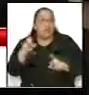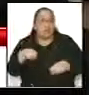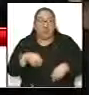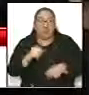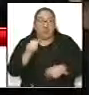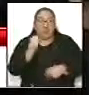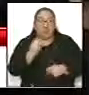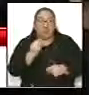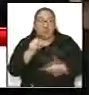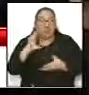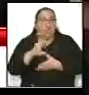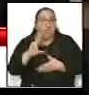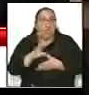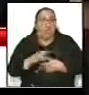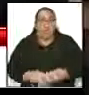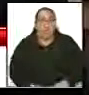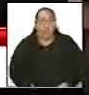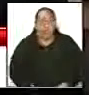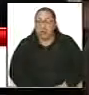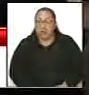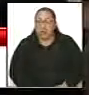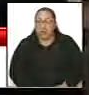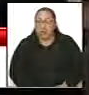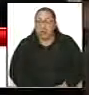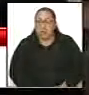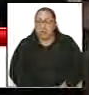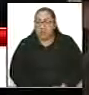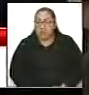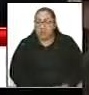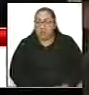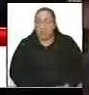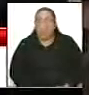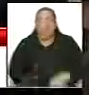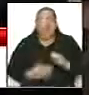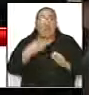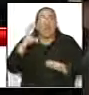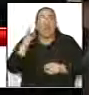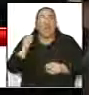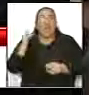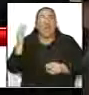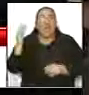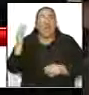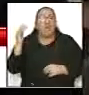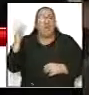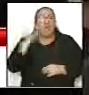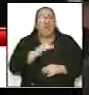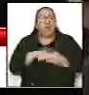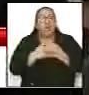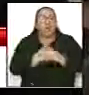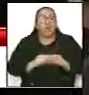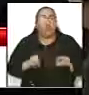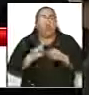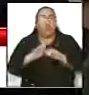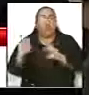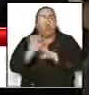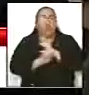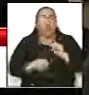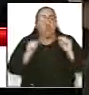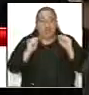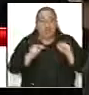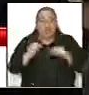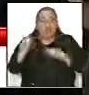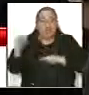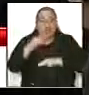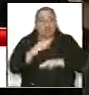en Sudamérica, en el Perú. En Alemania hay un aeropuerto que iba a ser el hub de toda Europa. Y ese aeropuerto